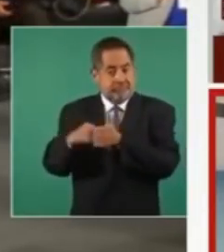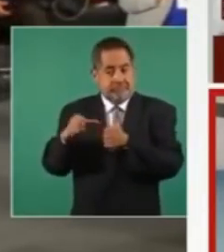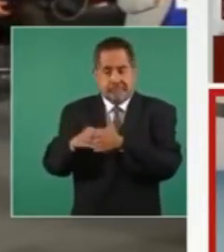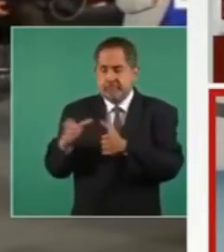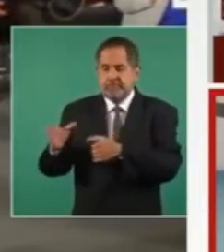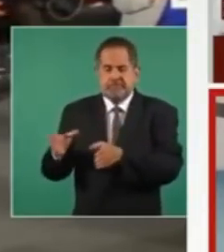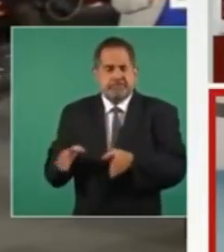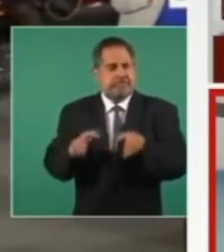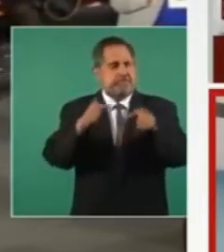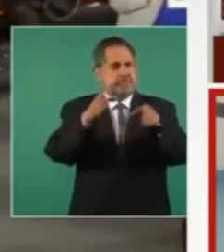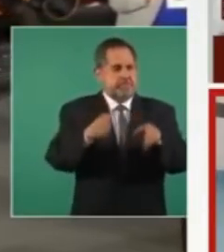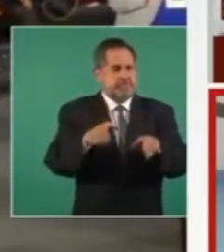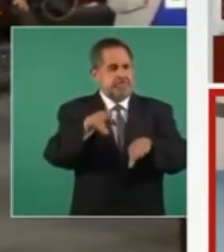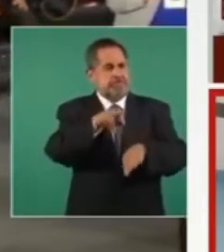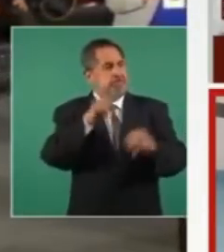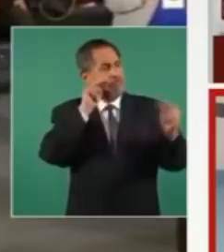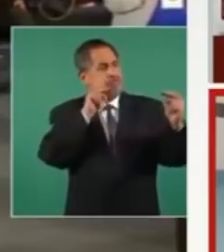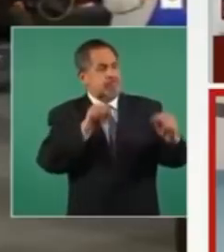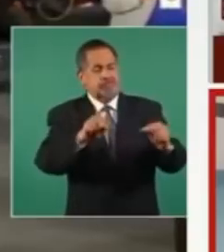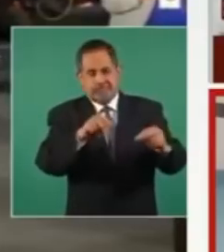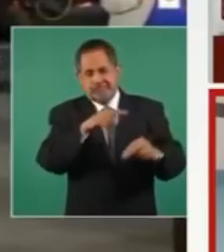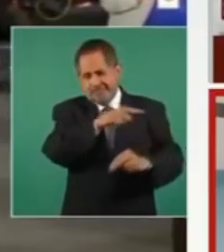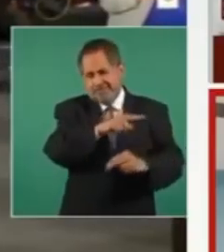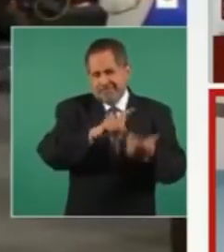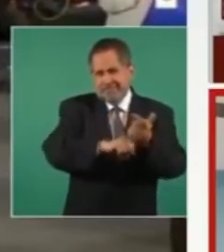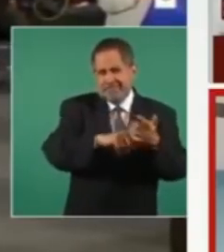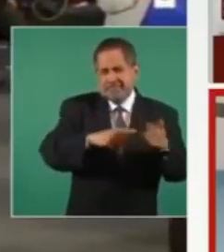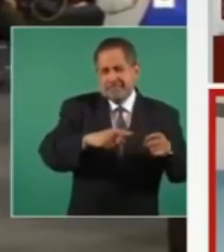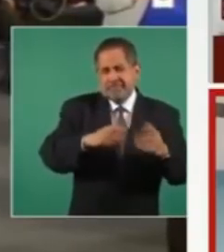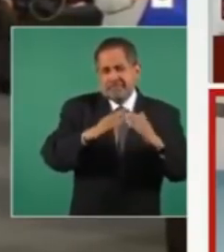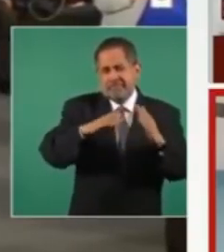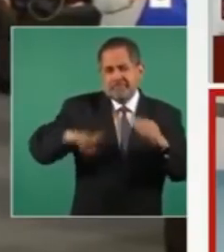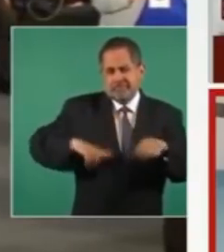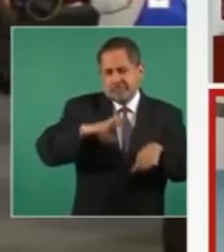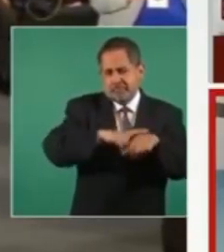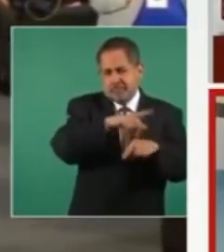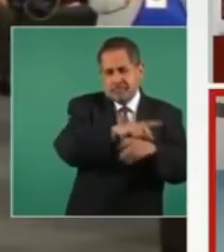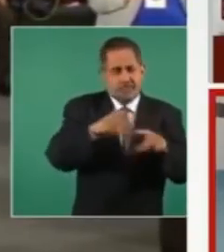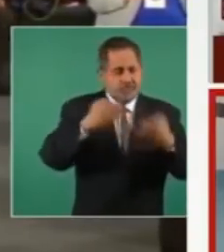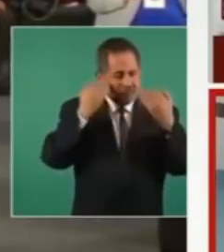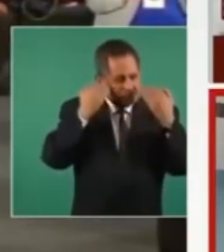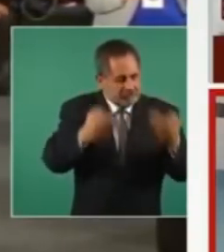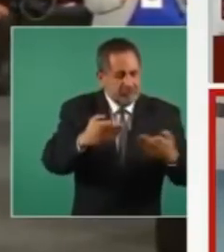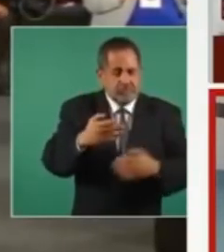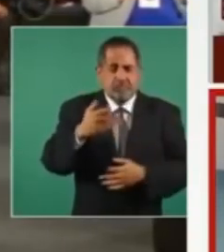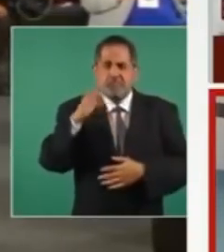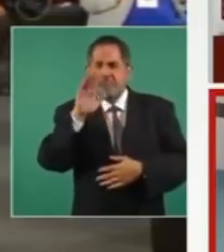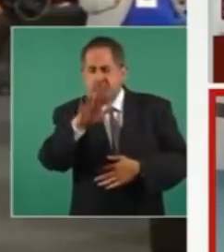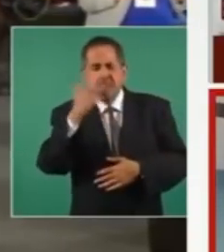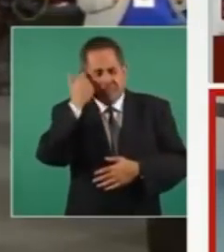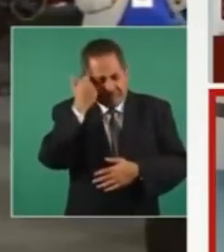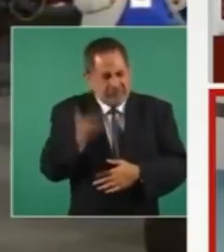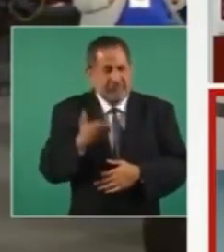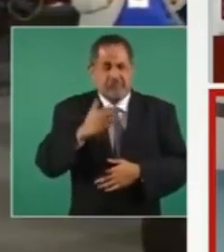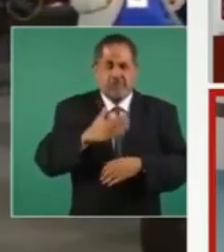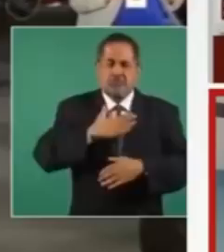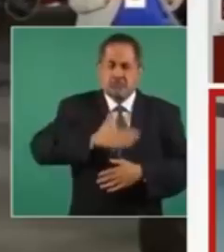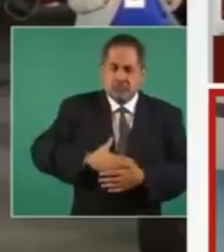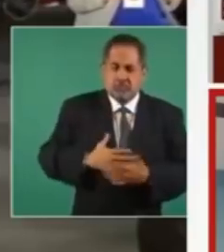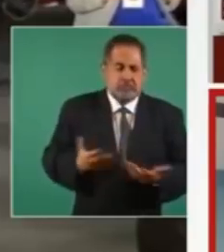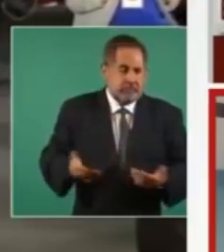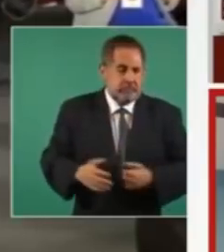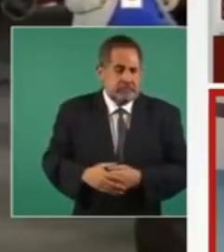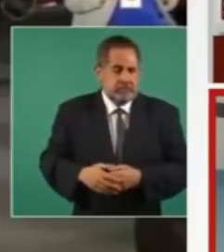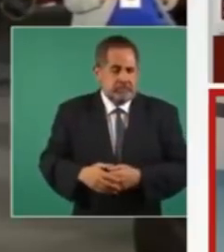Municipal Estatal, pero pues pide justicia. Preguntarle, presidente, ustedes lo